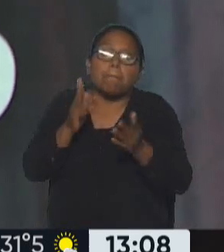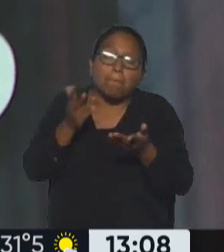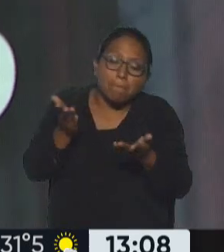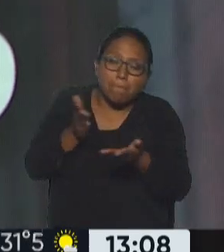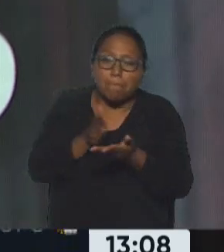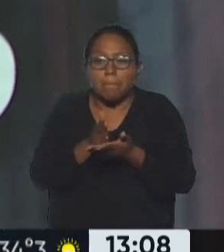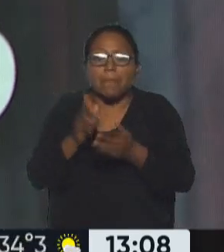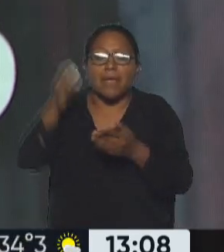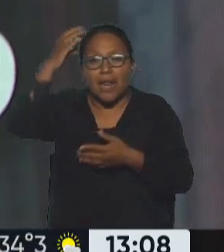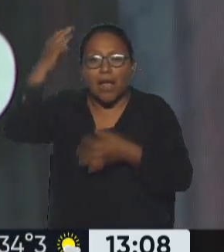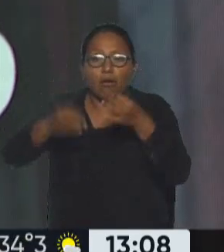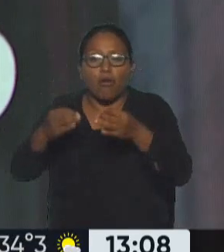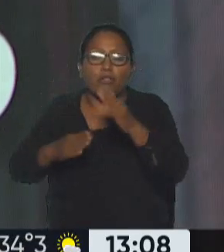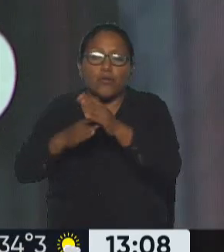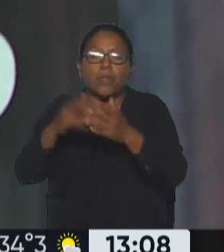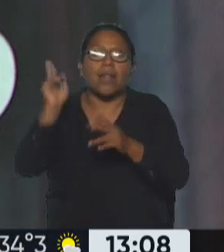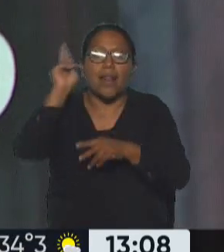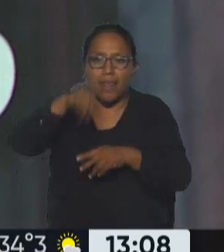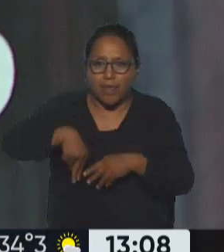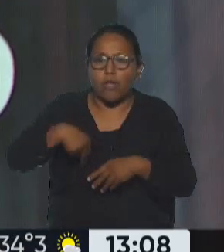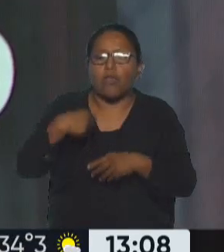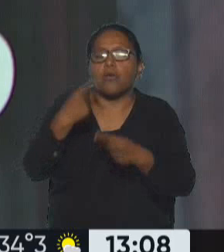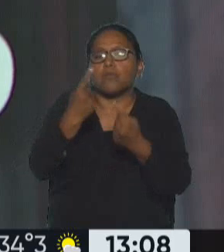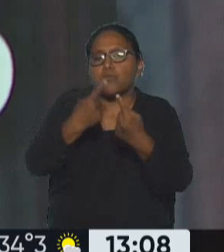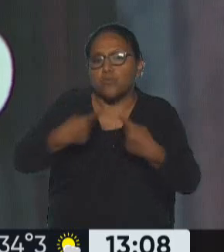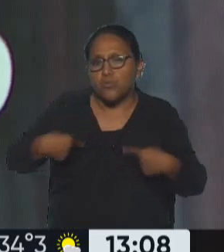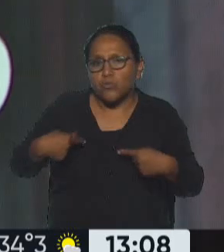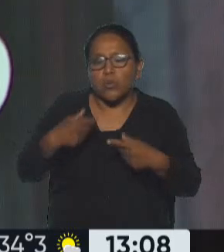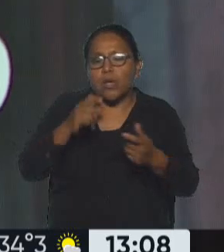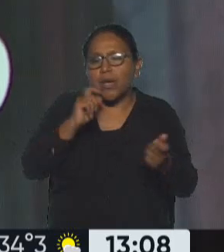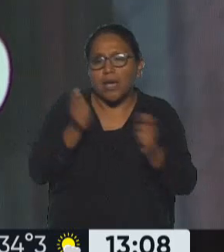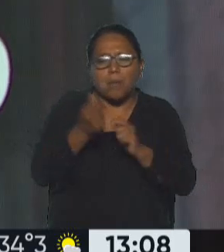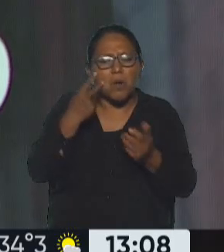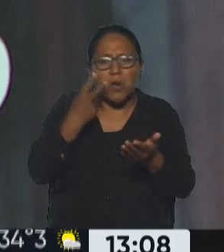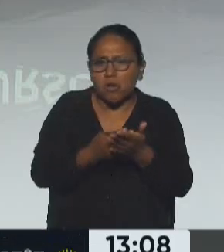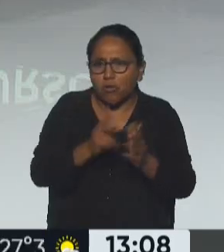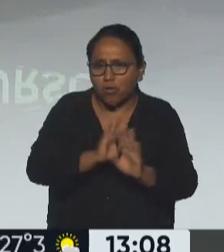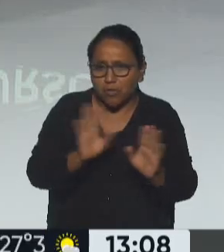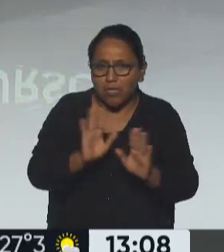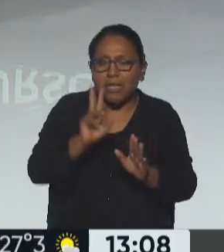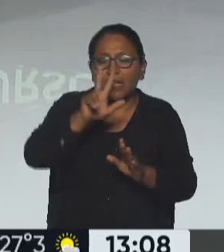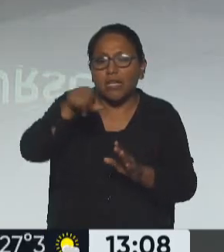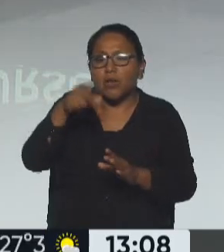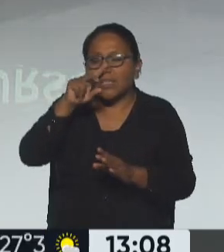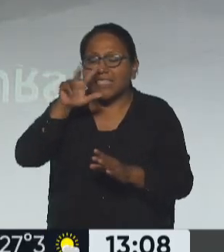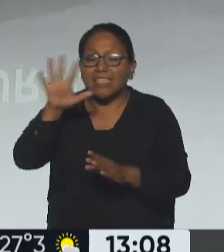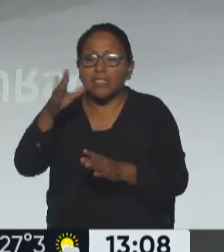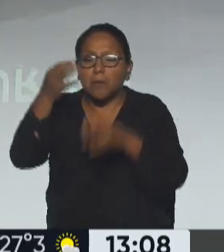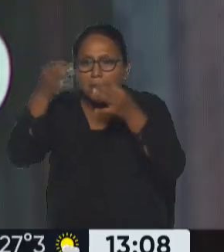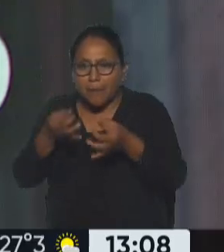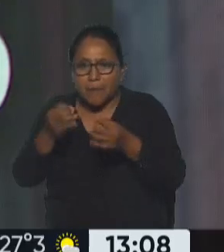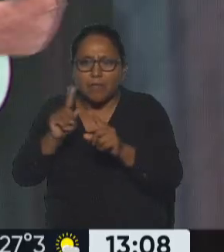esta Corte Suprema que le ha dado mucha razón a cuestiones planteadas por cambiemos no le reconoce a cambiemos que el tres con 75